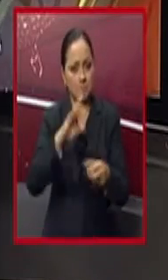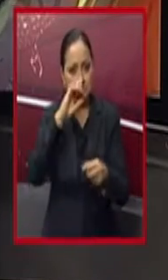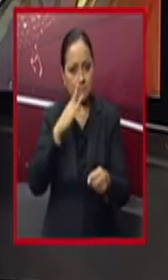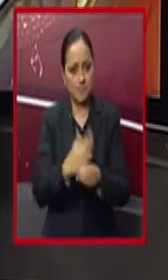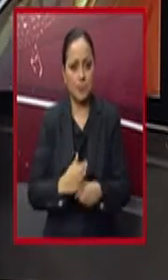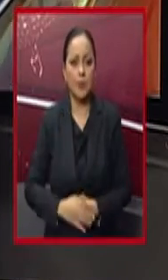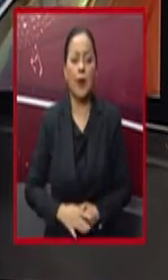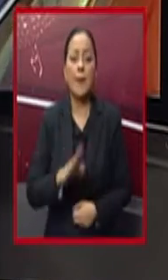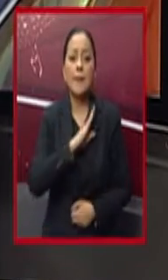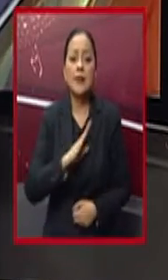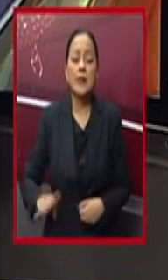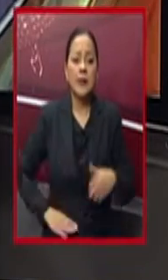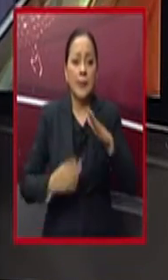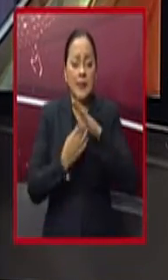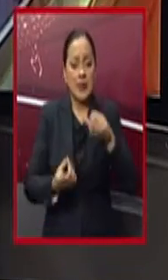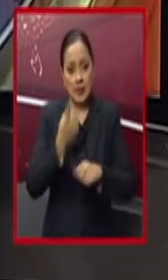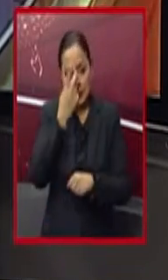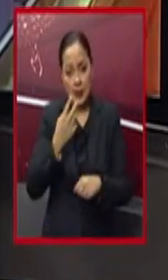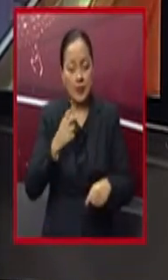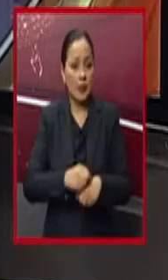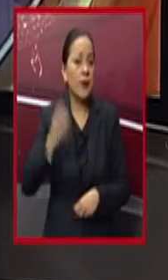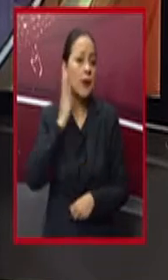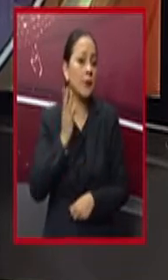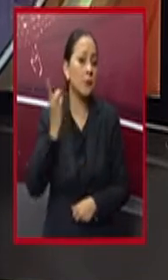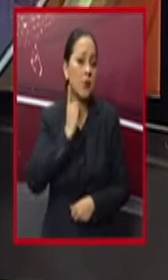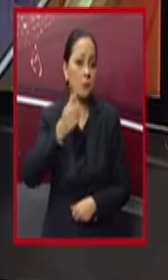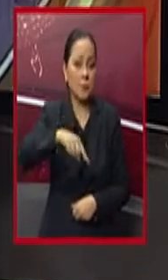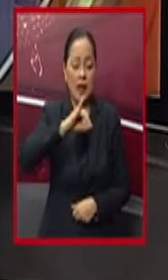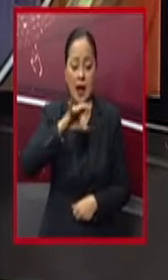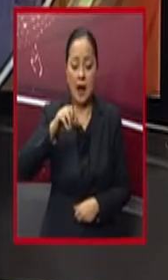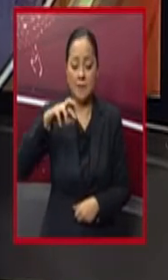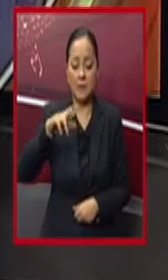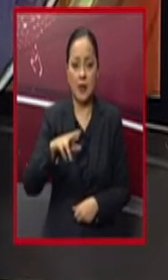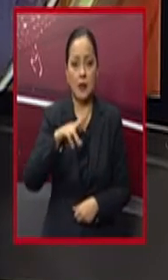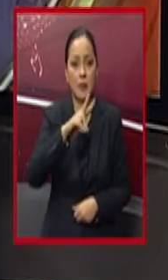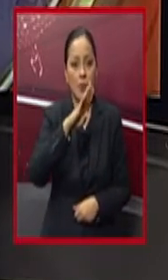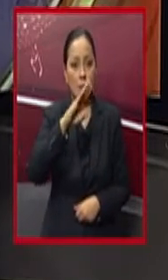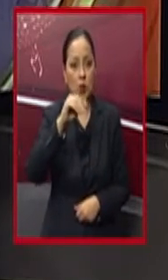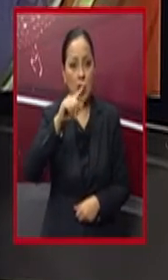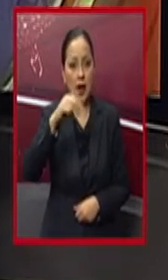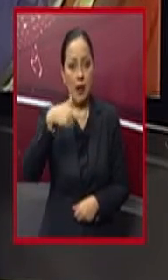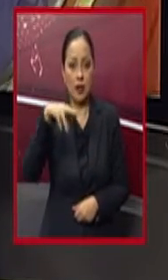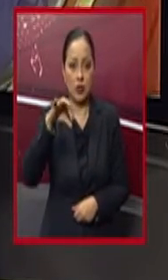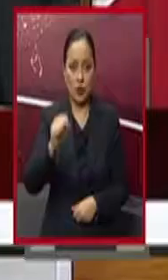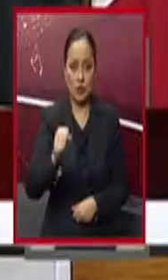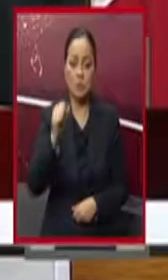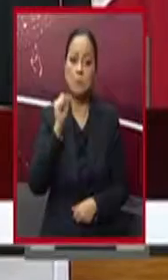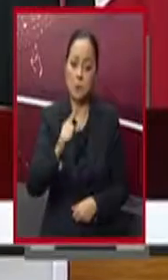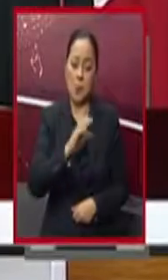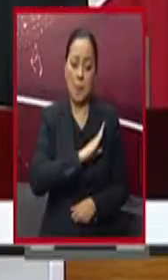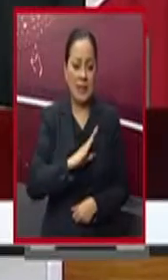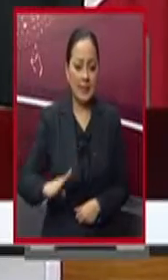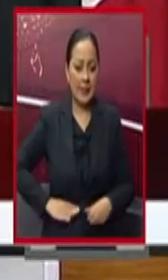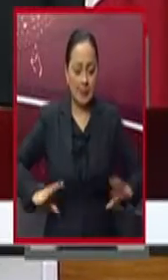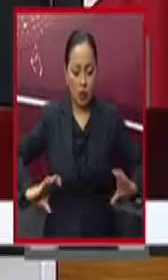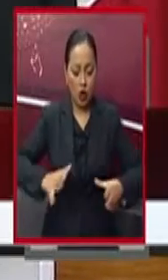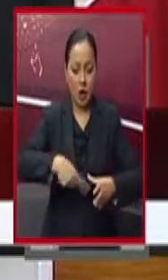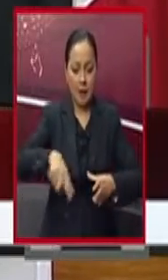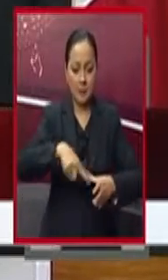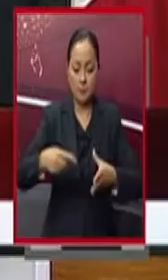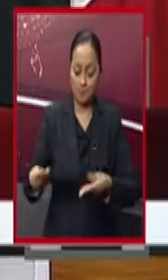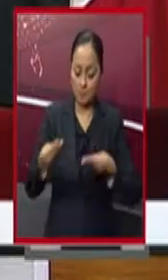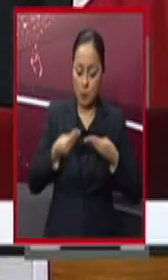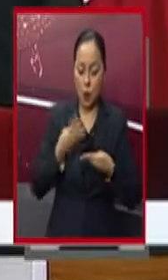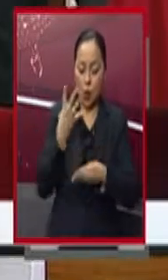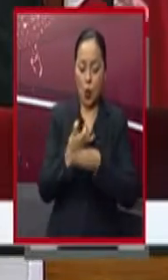El presidente de la mesa directiva de la Cámara de Diputados, Javier Bolaños Aguilar, en su carácter de presidente del Congreso, fue quien recibió el cuarto informe